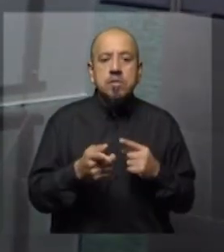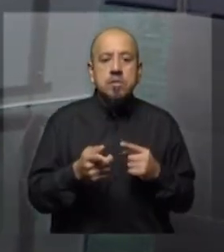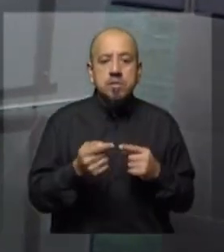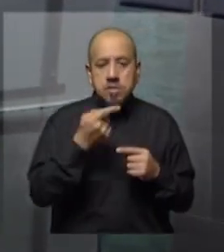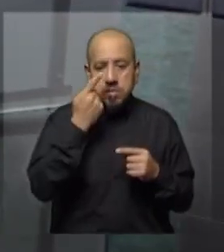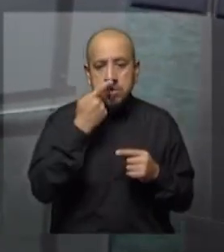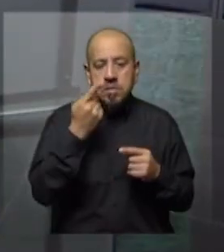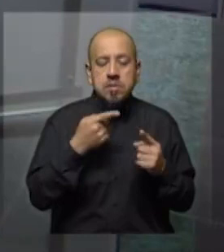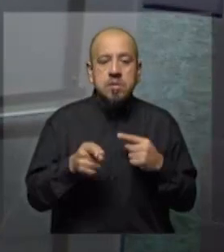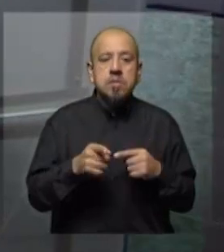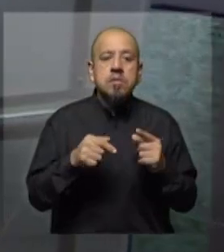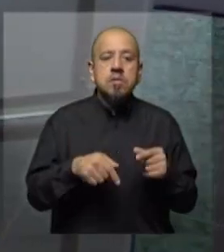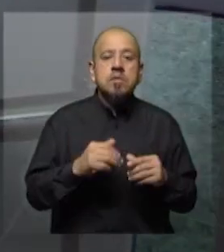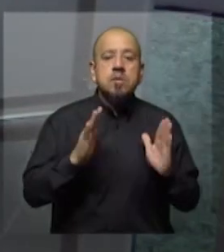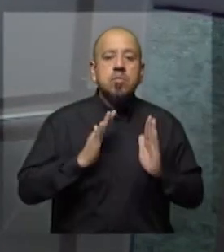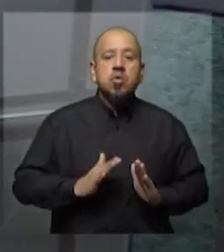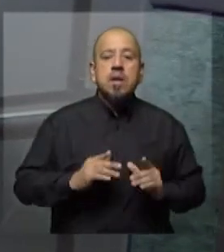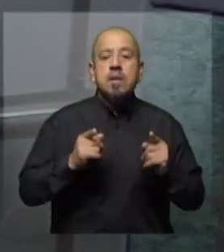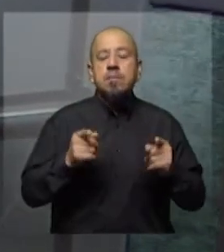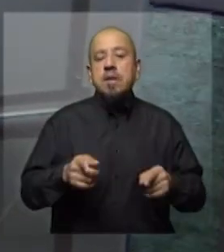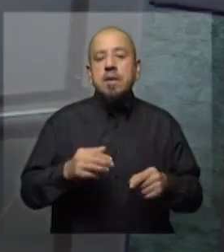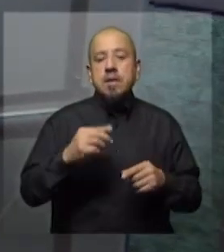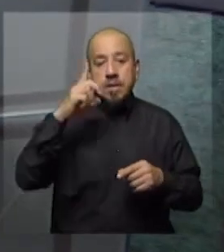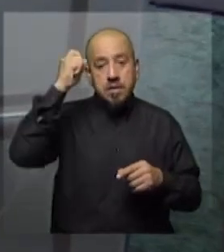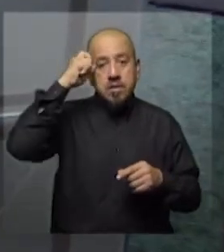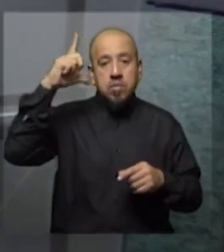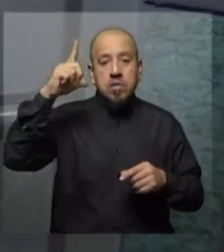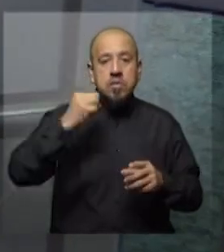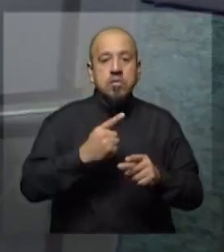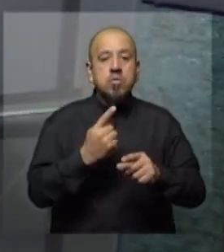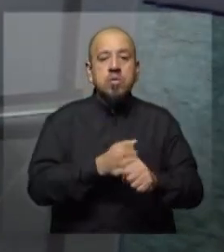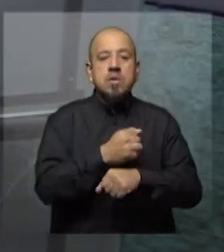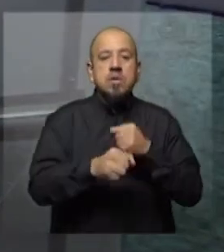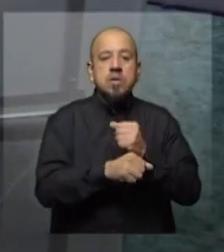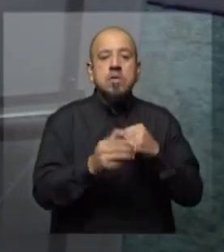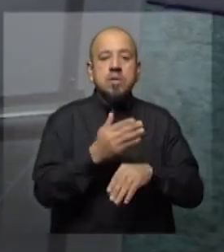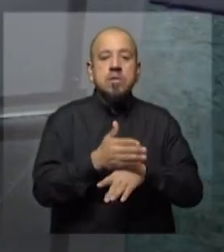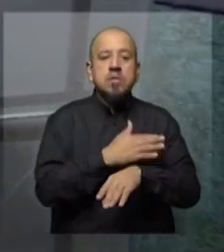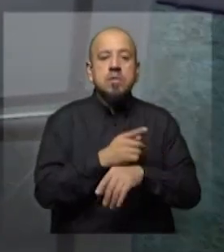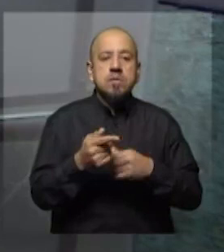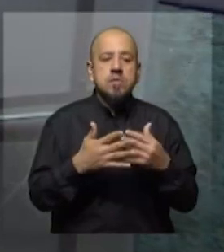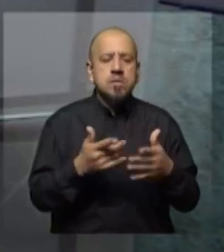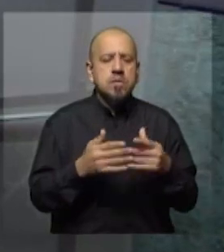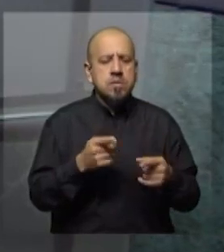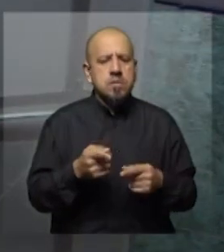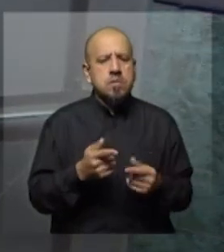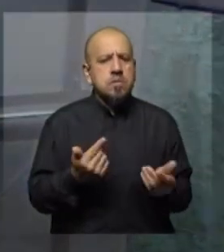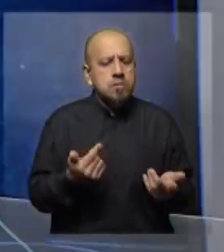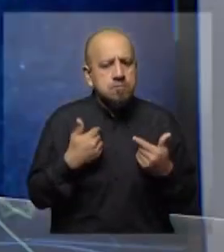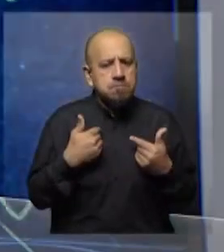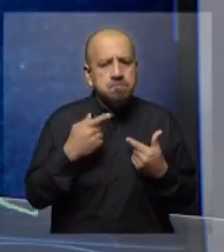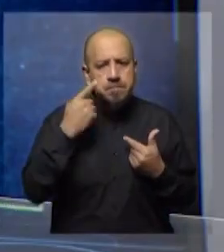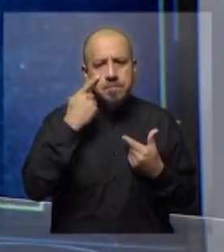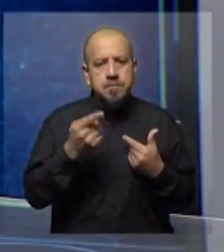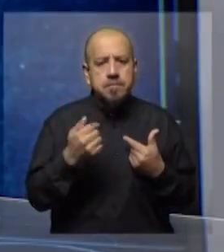no Verdad que está dentro de moral para intelectuales que es un año anterior y me encuentro en la feria con esto que fue una Revolución